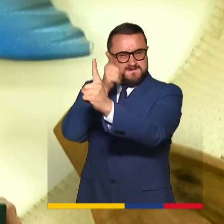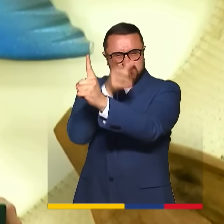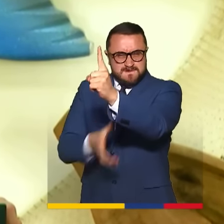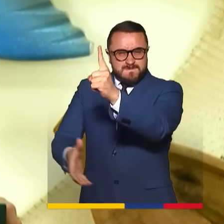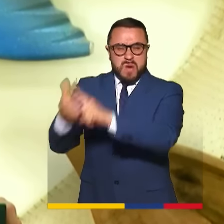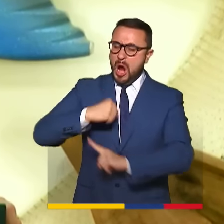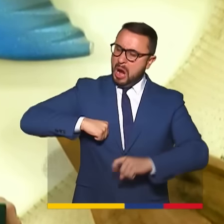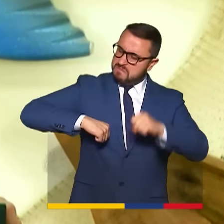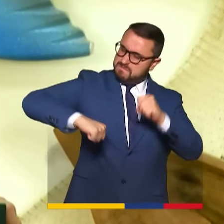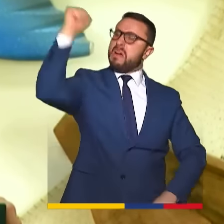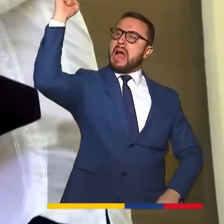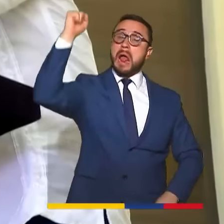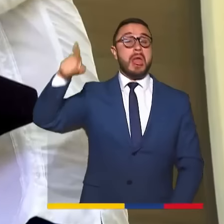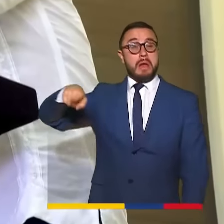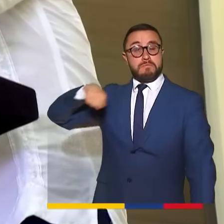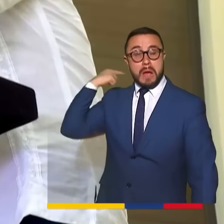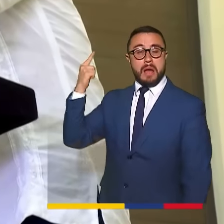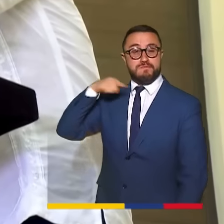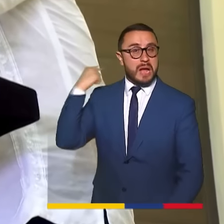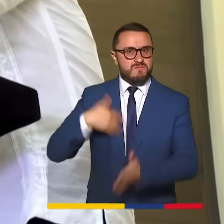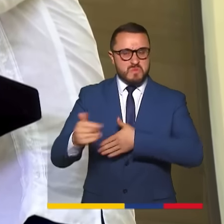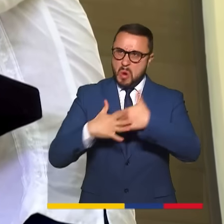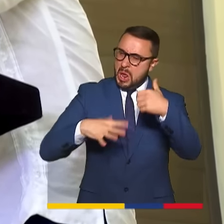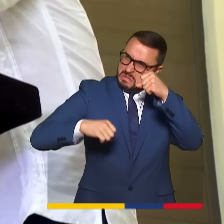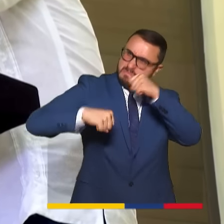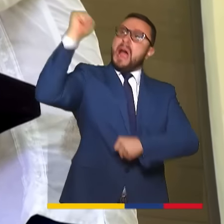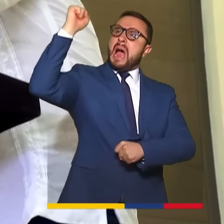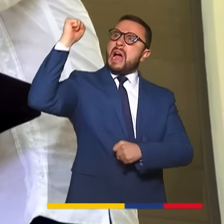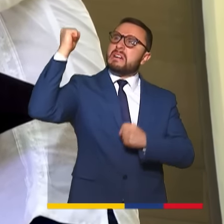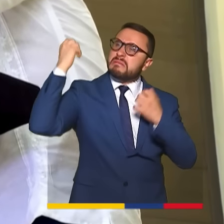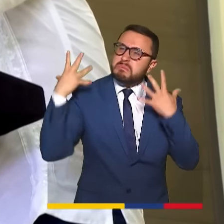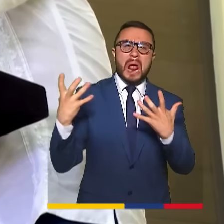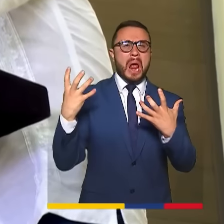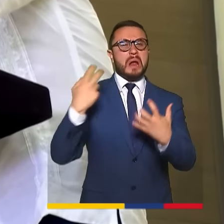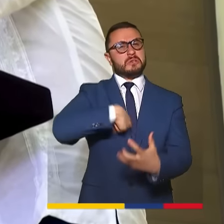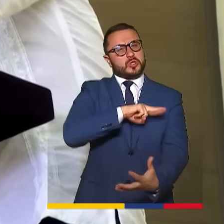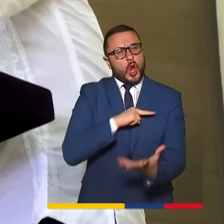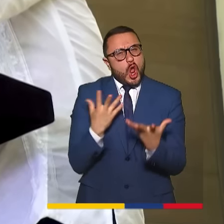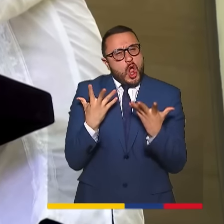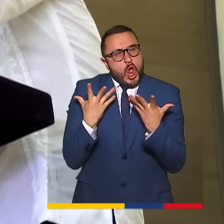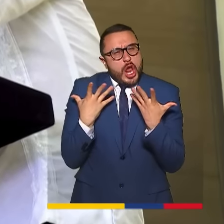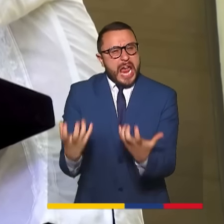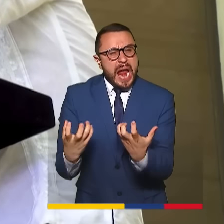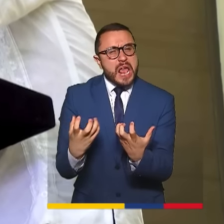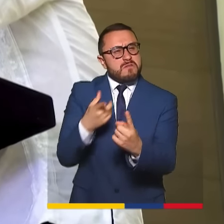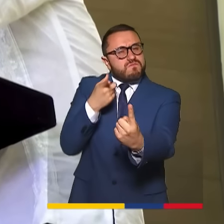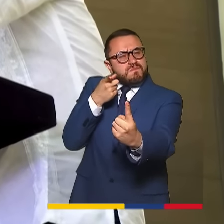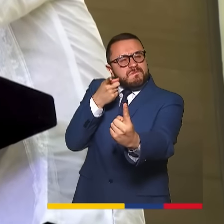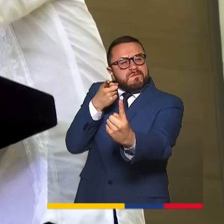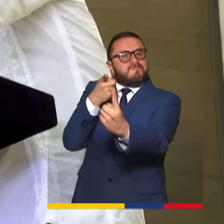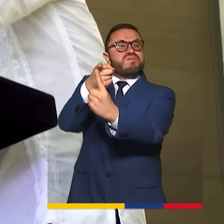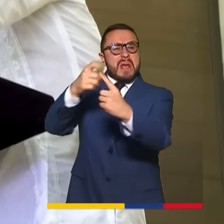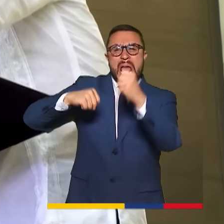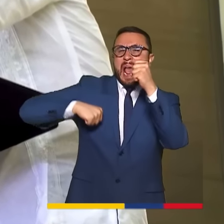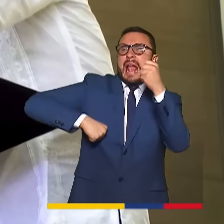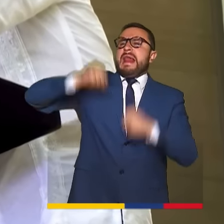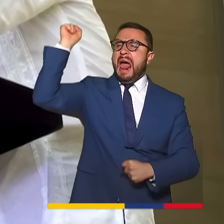y volver a pesar de la derrota a batallar para intentar ganar, ganar,